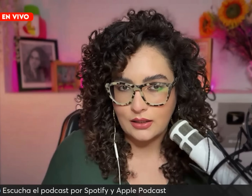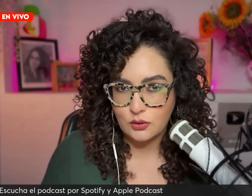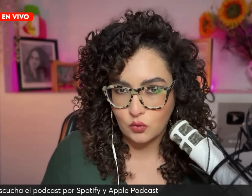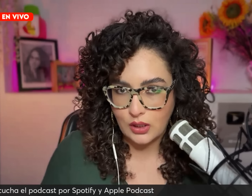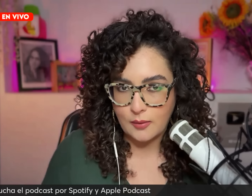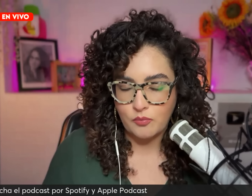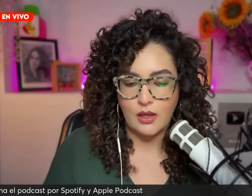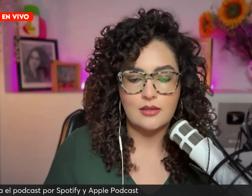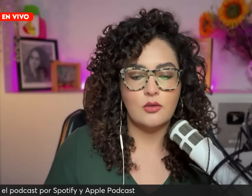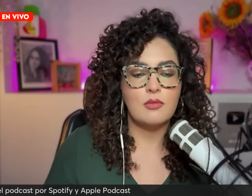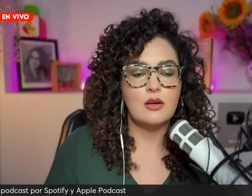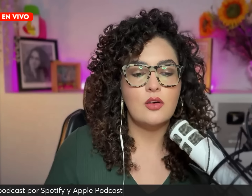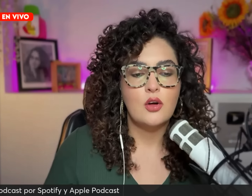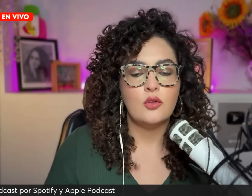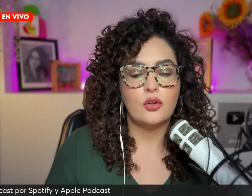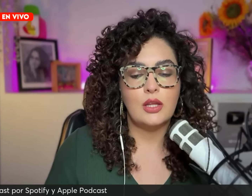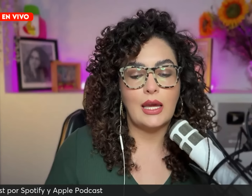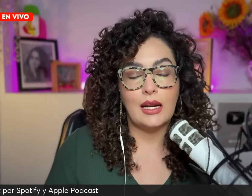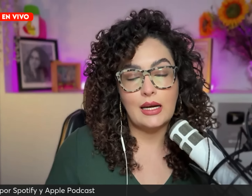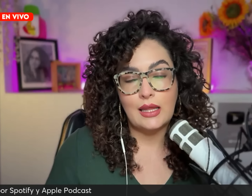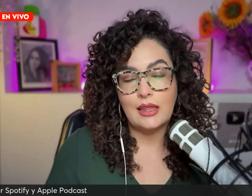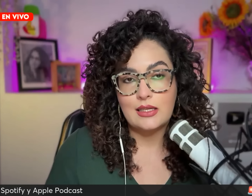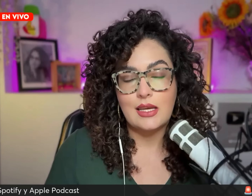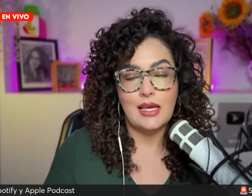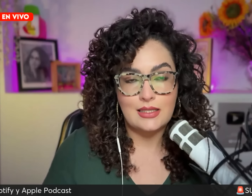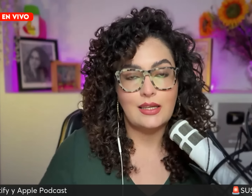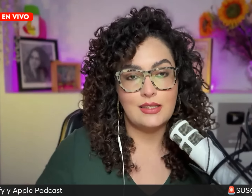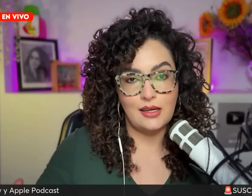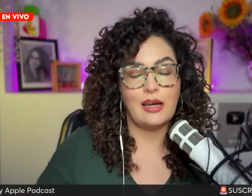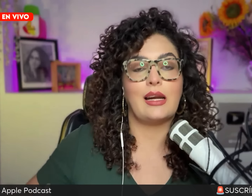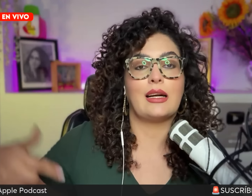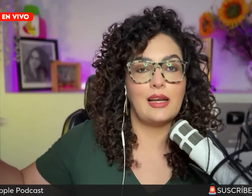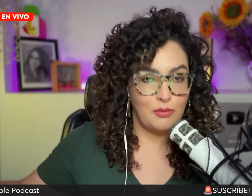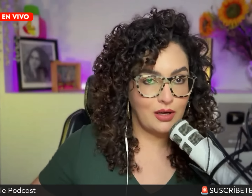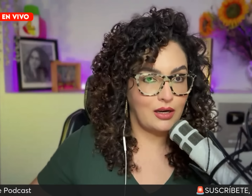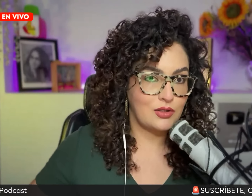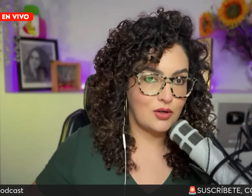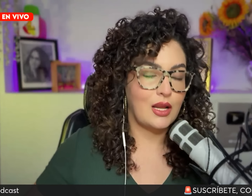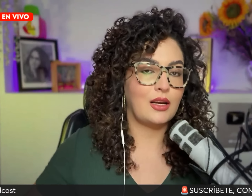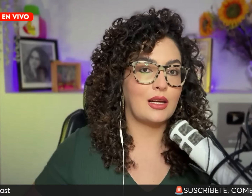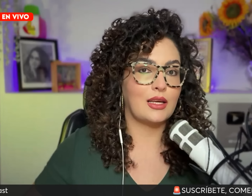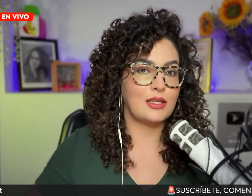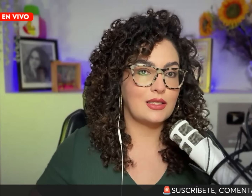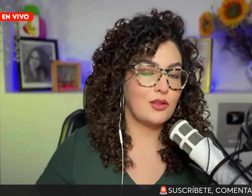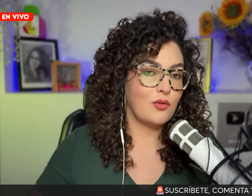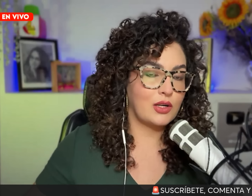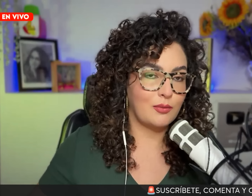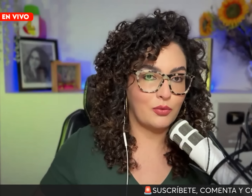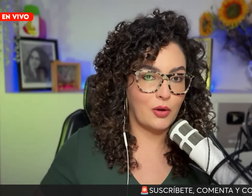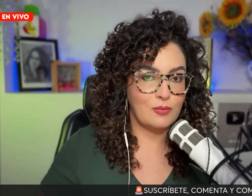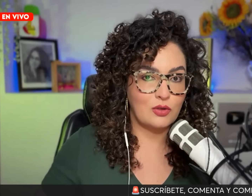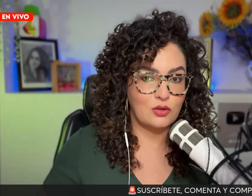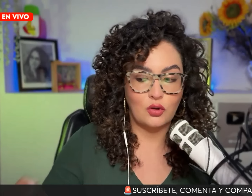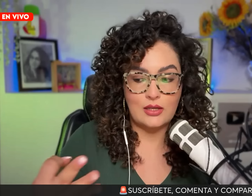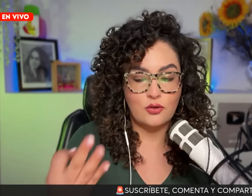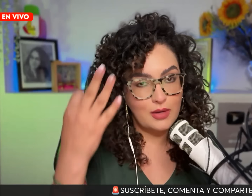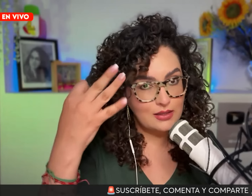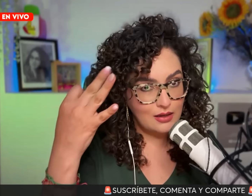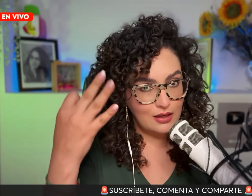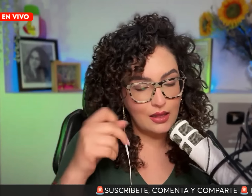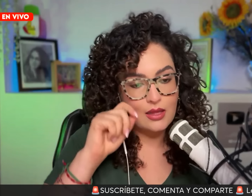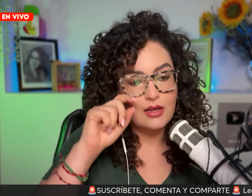a discutir este domingo, donde en realidad es ese, sí, el relevo generacional el que está siendo fuerte, porque vemos que son